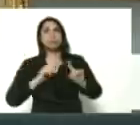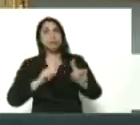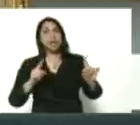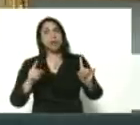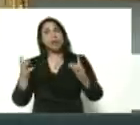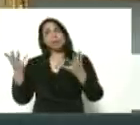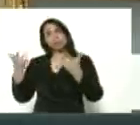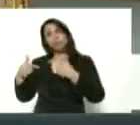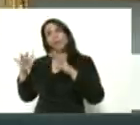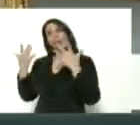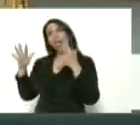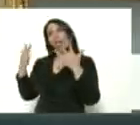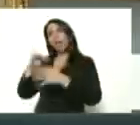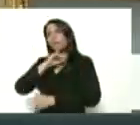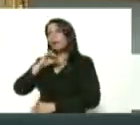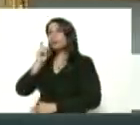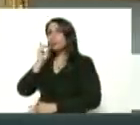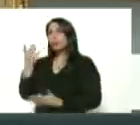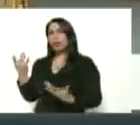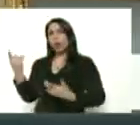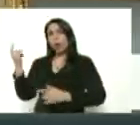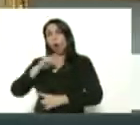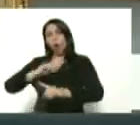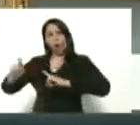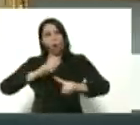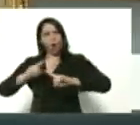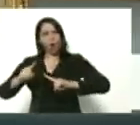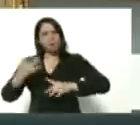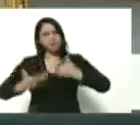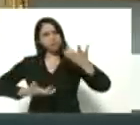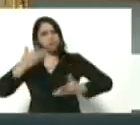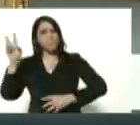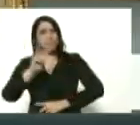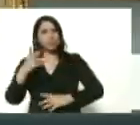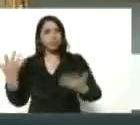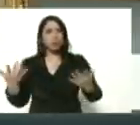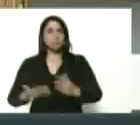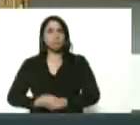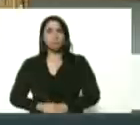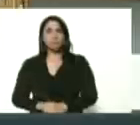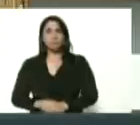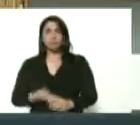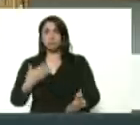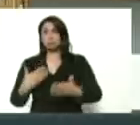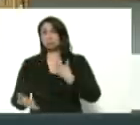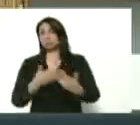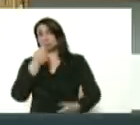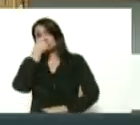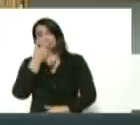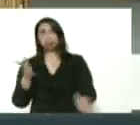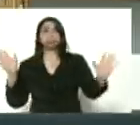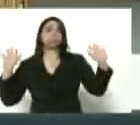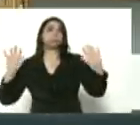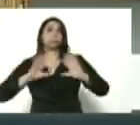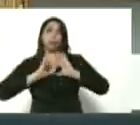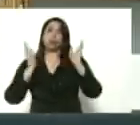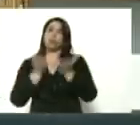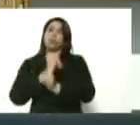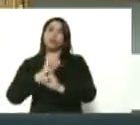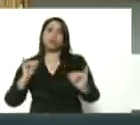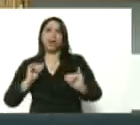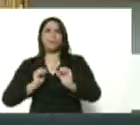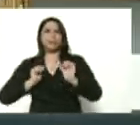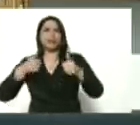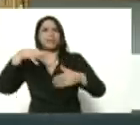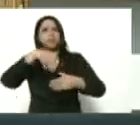con aplauso por Iván Duque, y órdenes precisas de incendiar Venezuela, no importándole que el mundo ya entraba en una